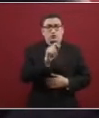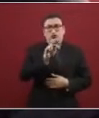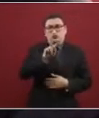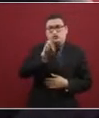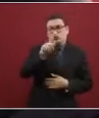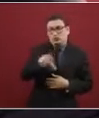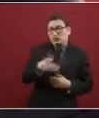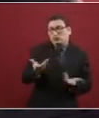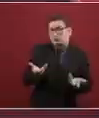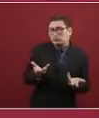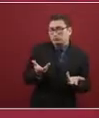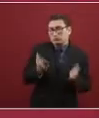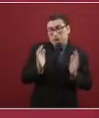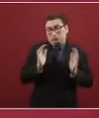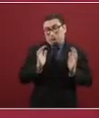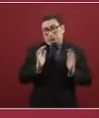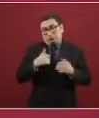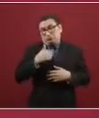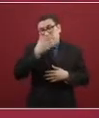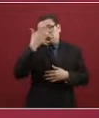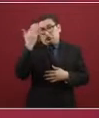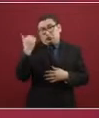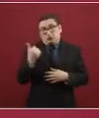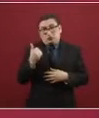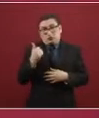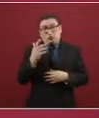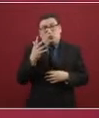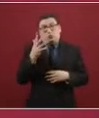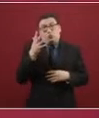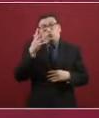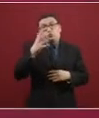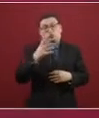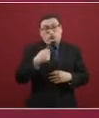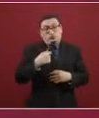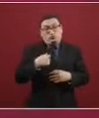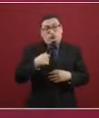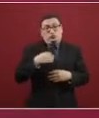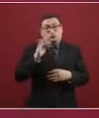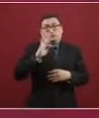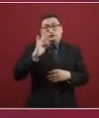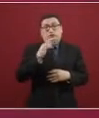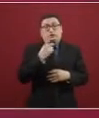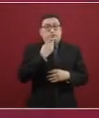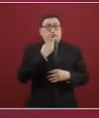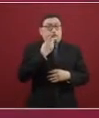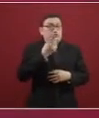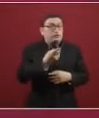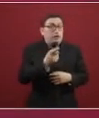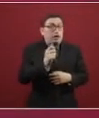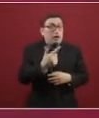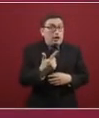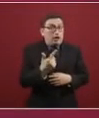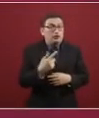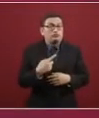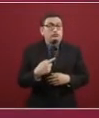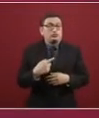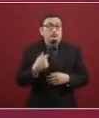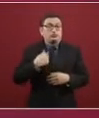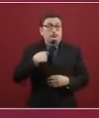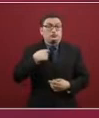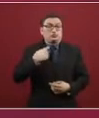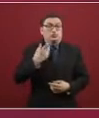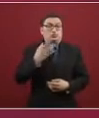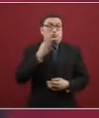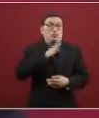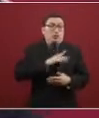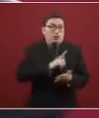yo no sé si vaya a ser un delito que yo pueda decir aquí y a lo mejor